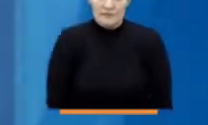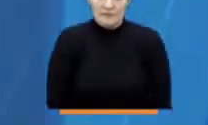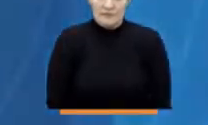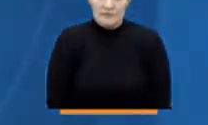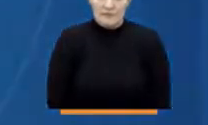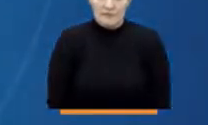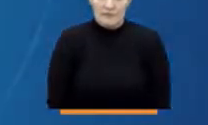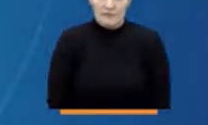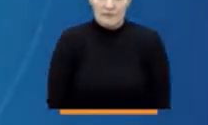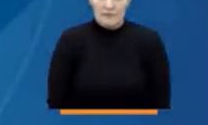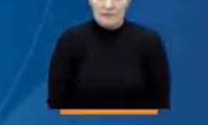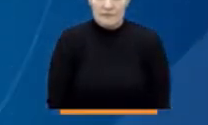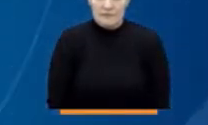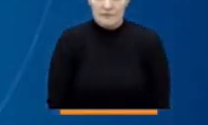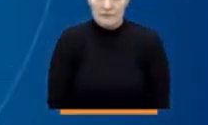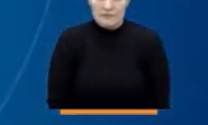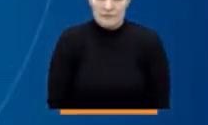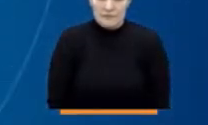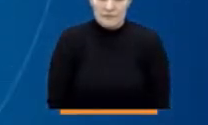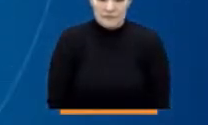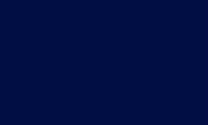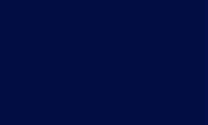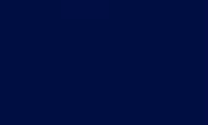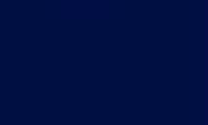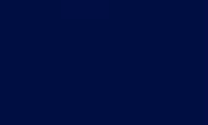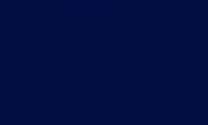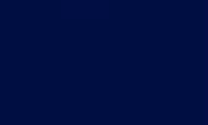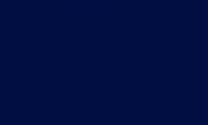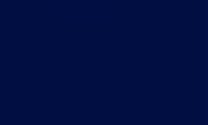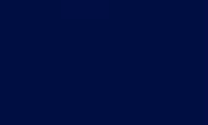RTVC Noticias, emisión fin de semana.